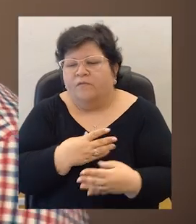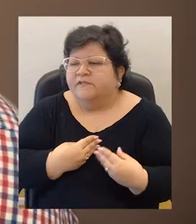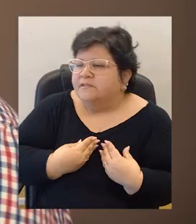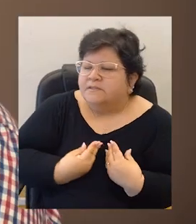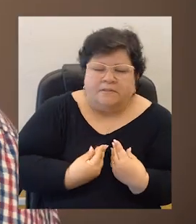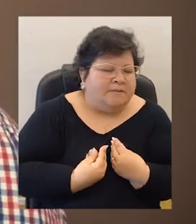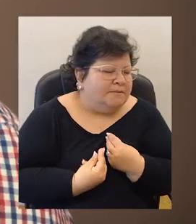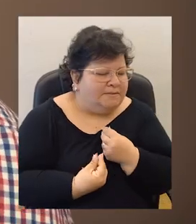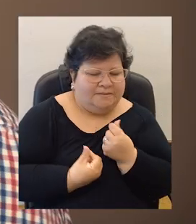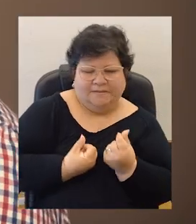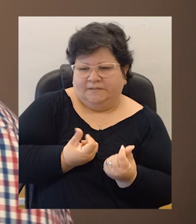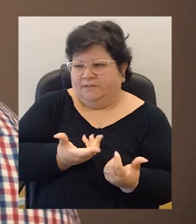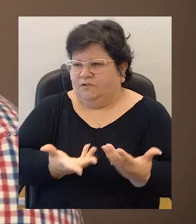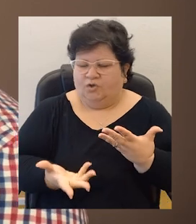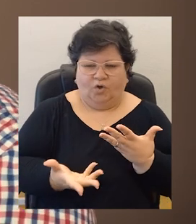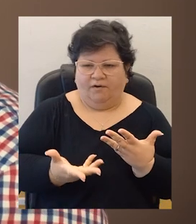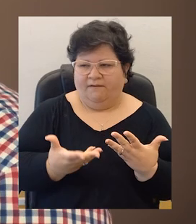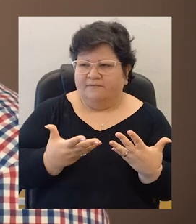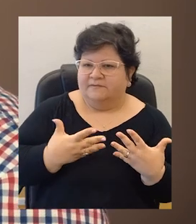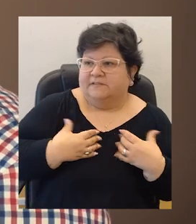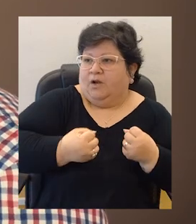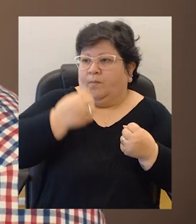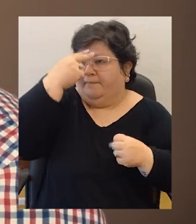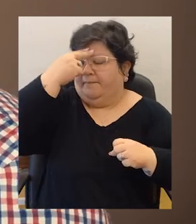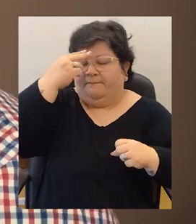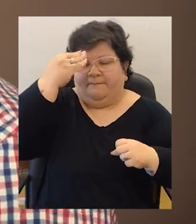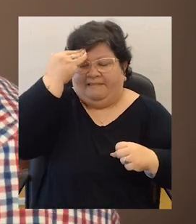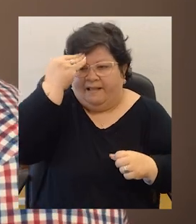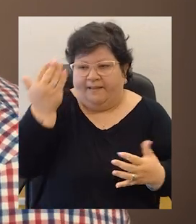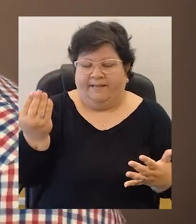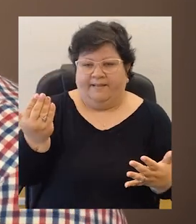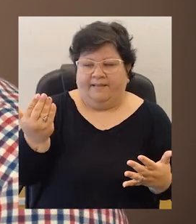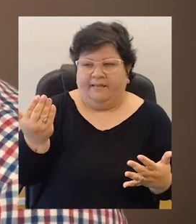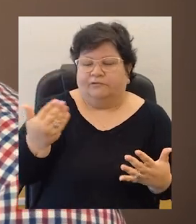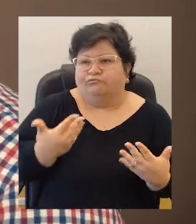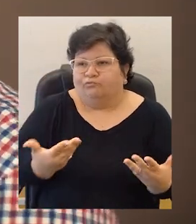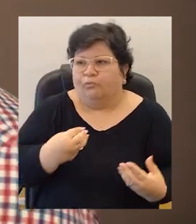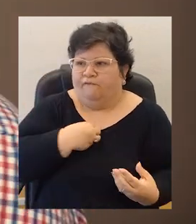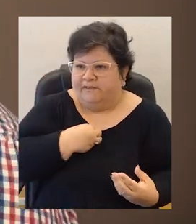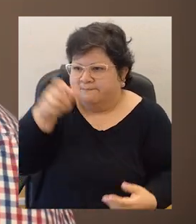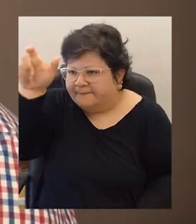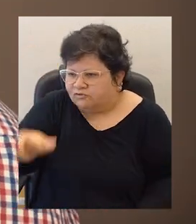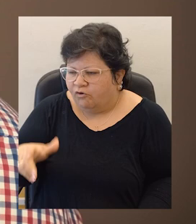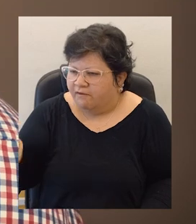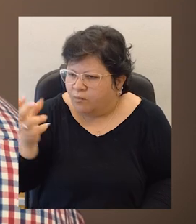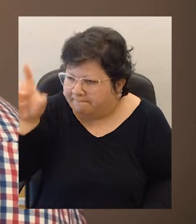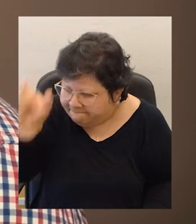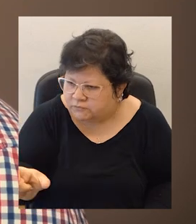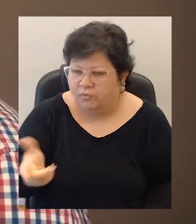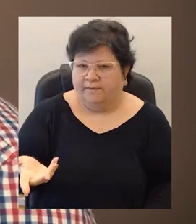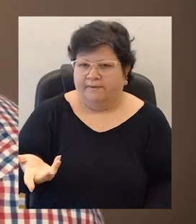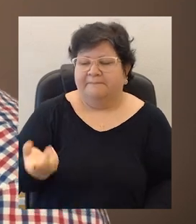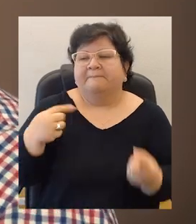de malestar vinculada salud mental habla con alguien de tu confianza pero las propias búsquedas son una herramienta que